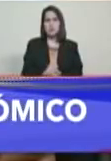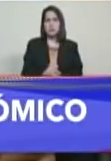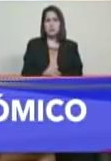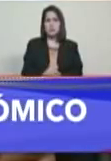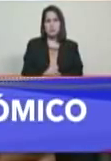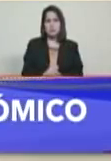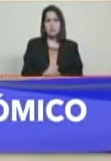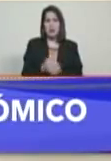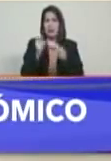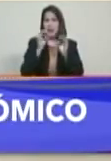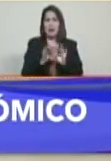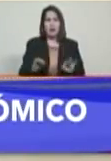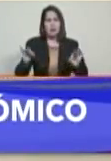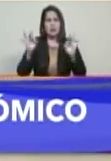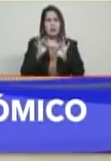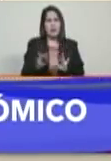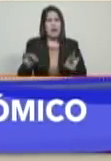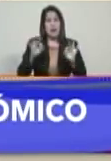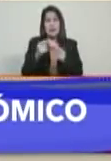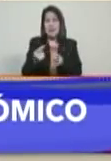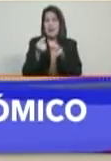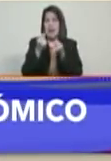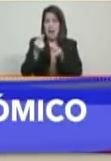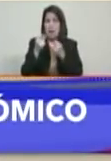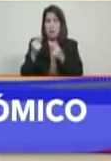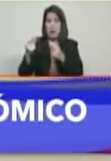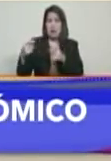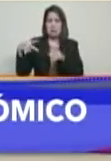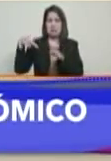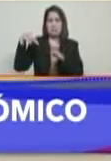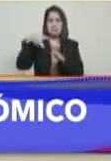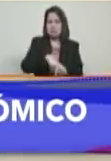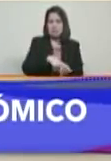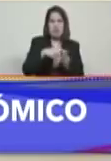Y nadie jamás nos va a arrodillar.